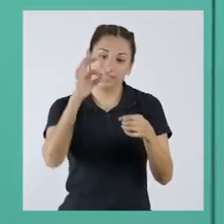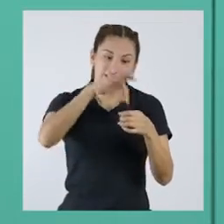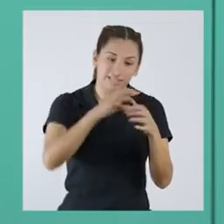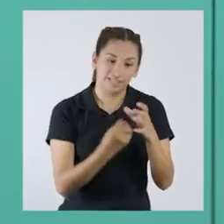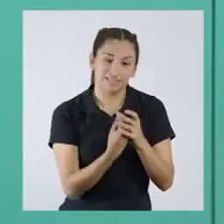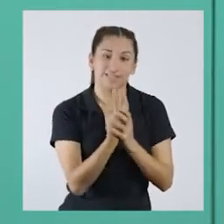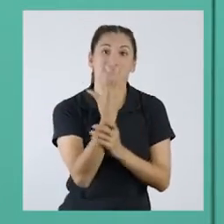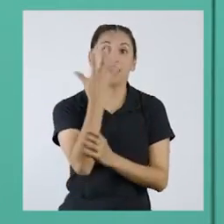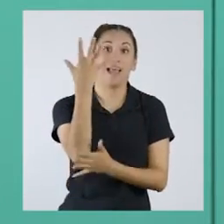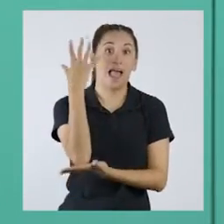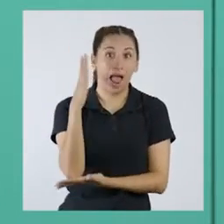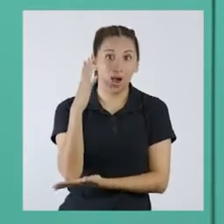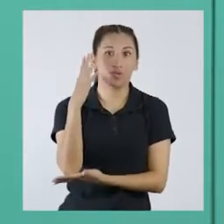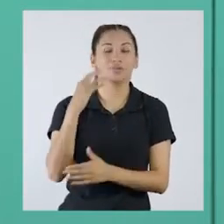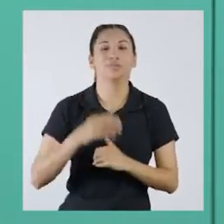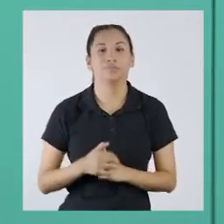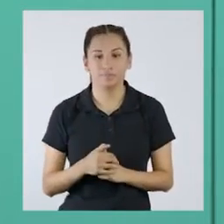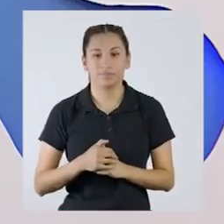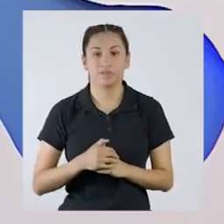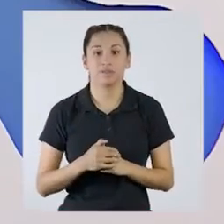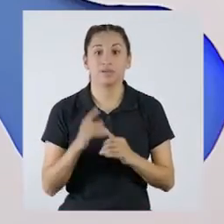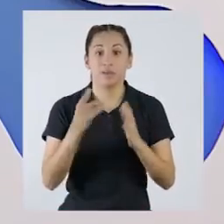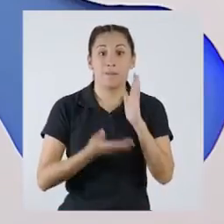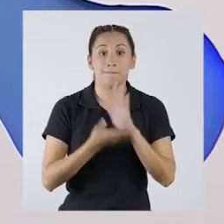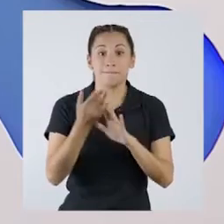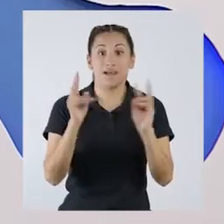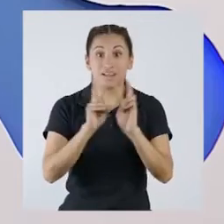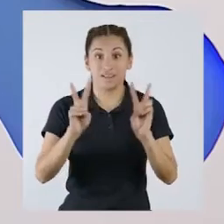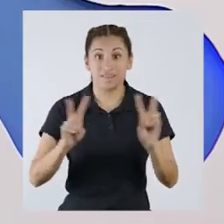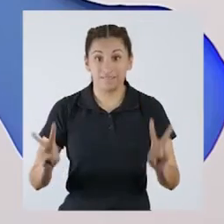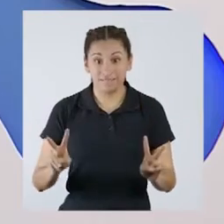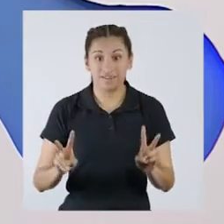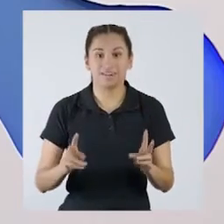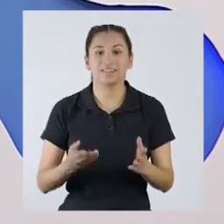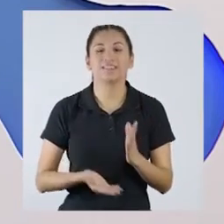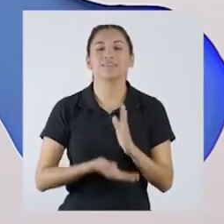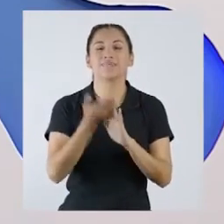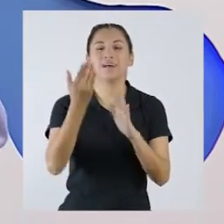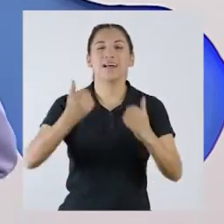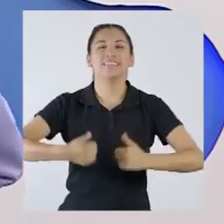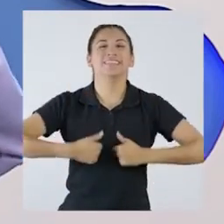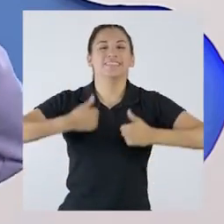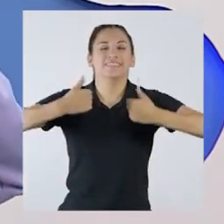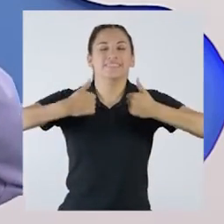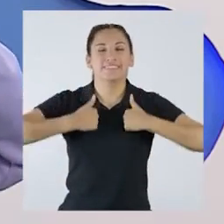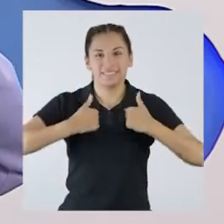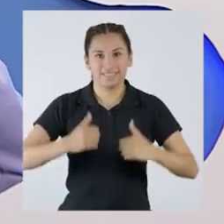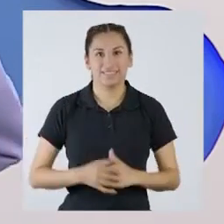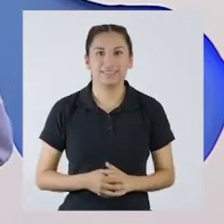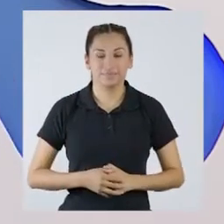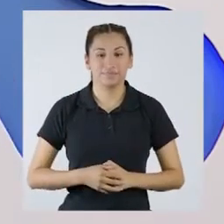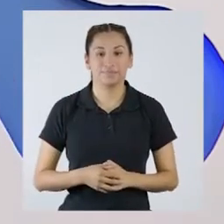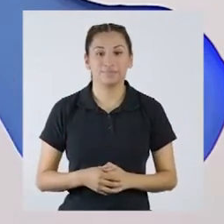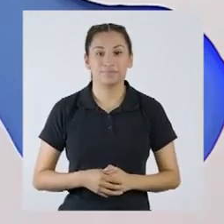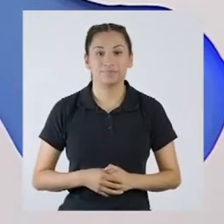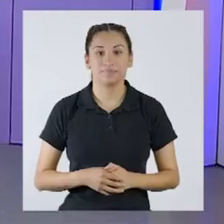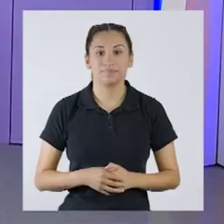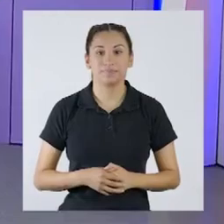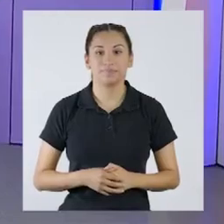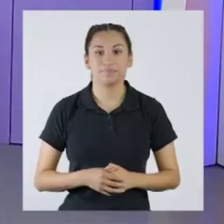y sembrar más árboles. Mientras más verde, más